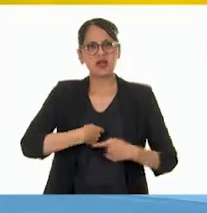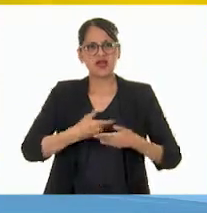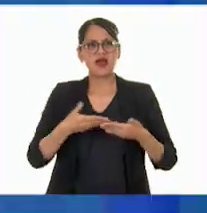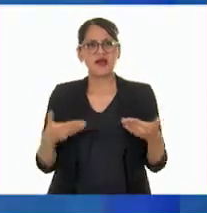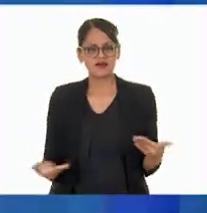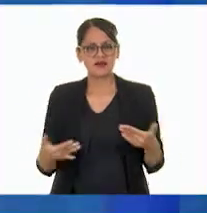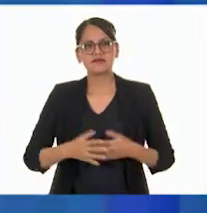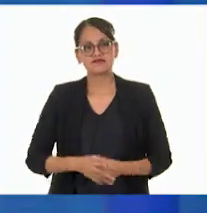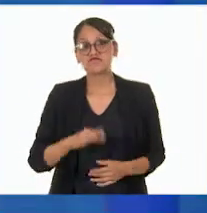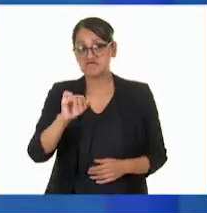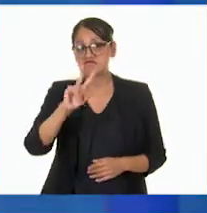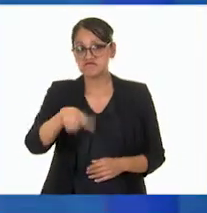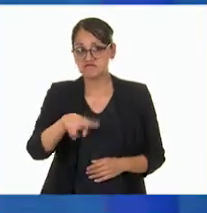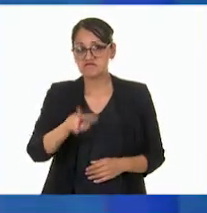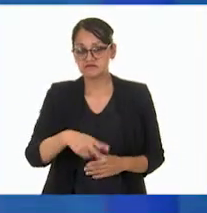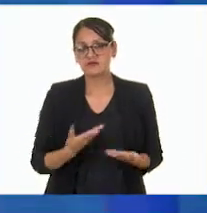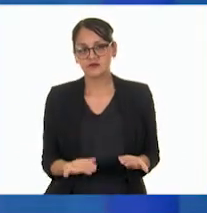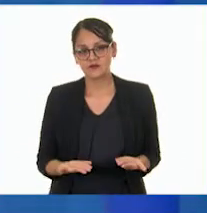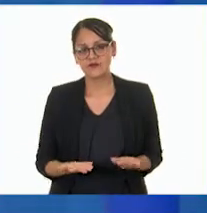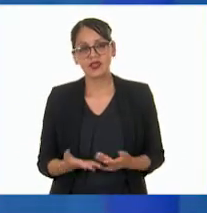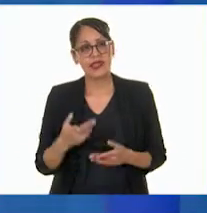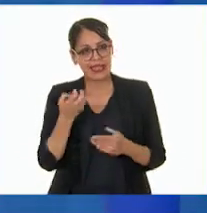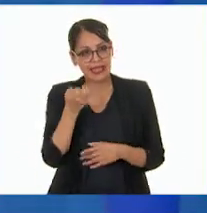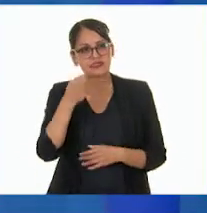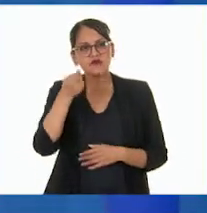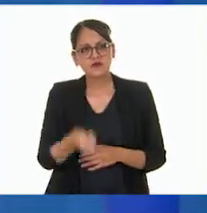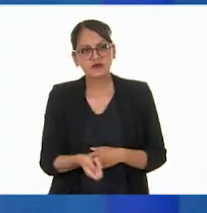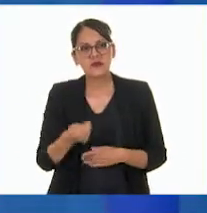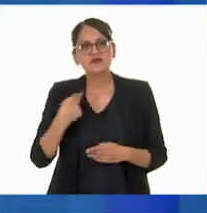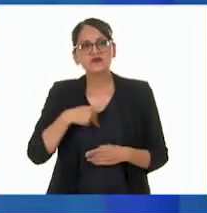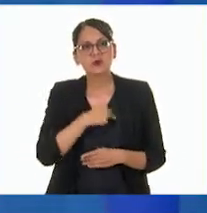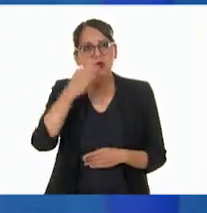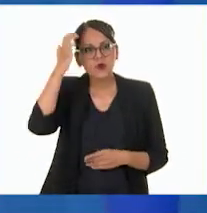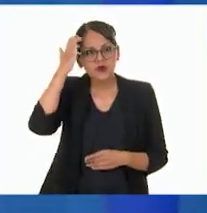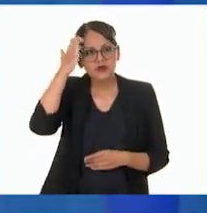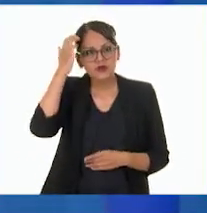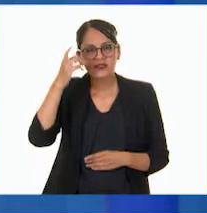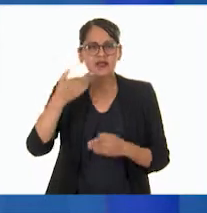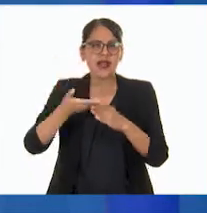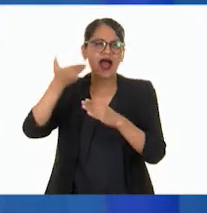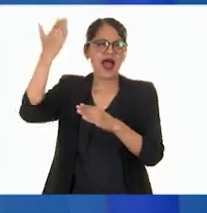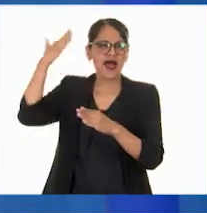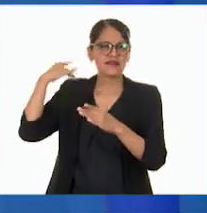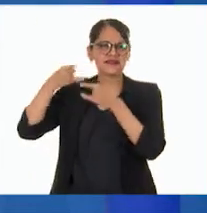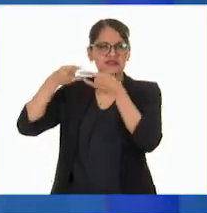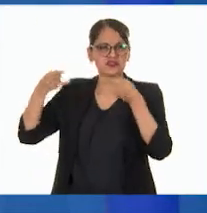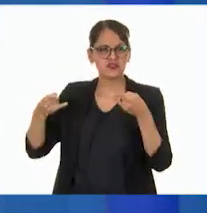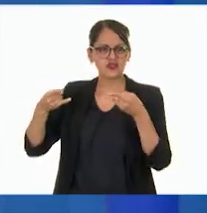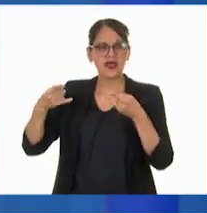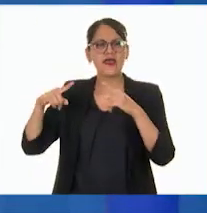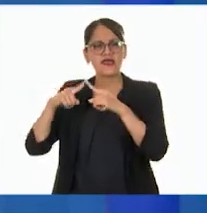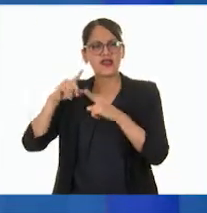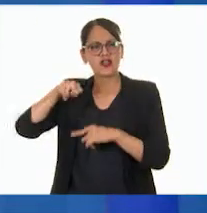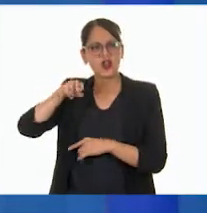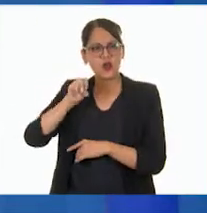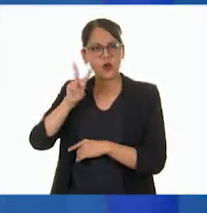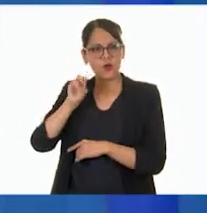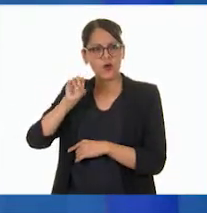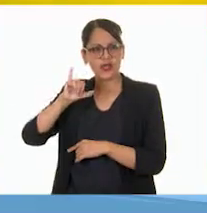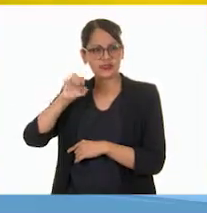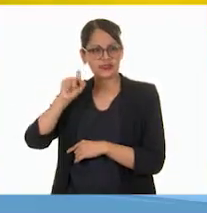presente. Correcto. Y eso incluye conocer sobre la Iglesia Novohispana, que es lo que haremos en estas 2